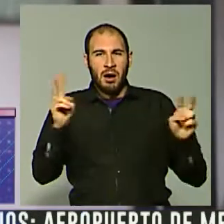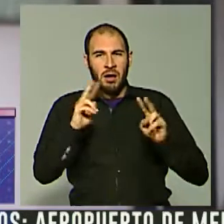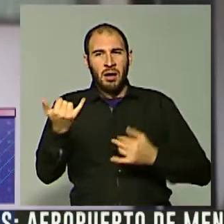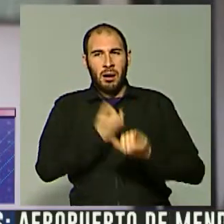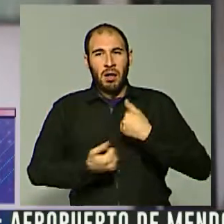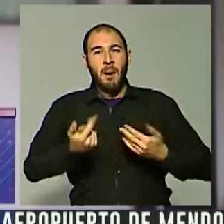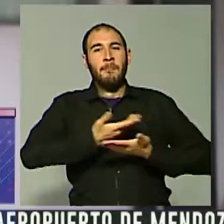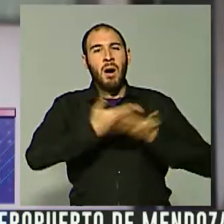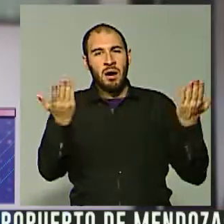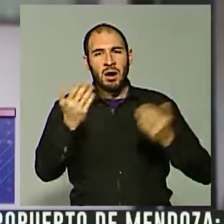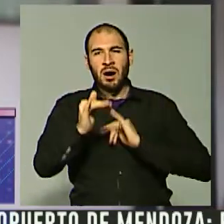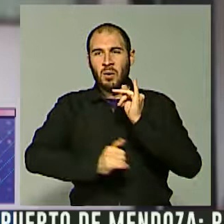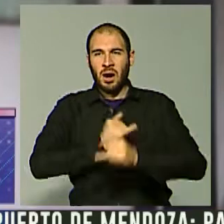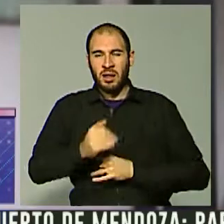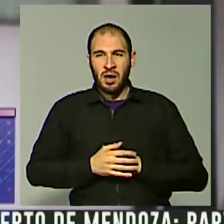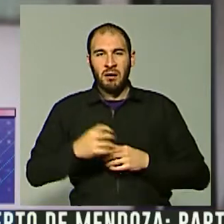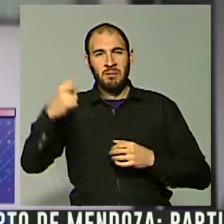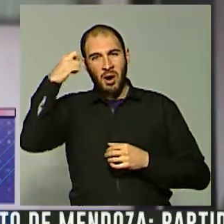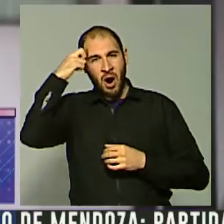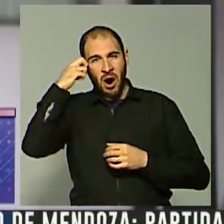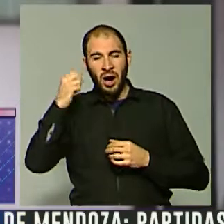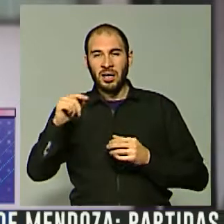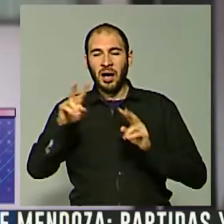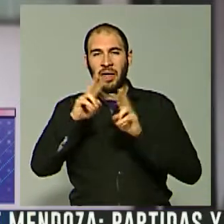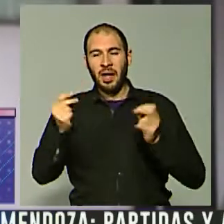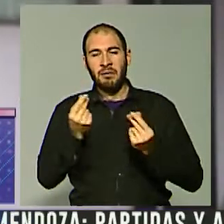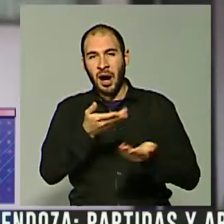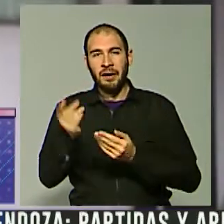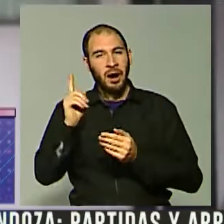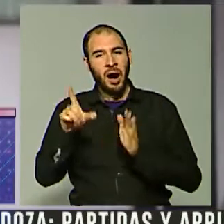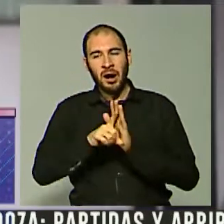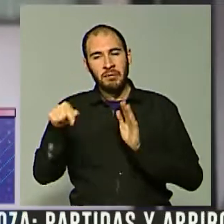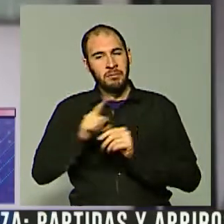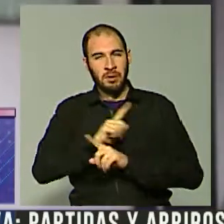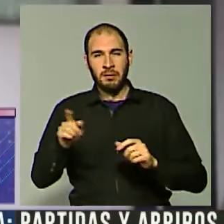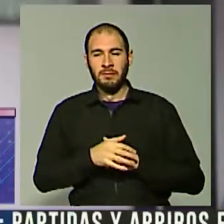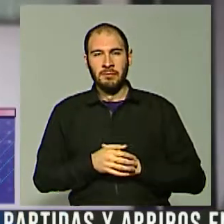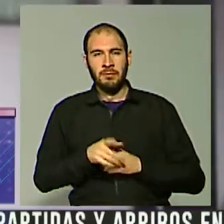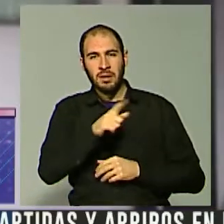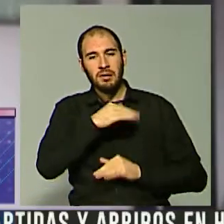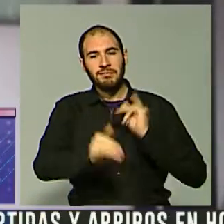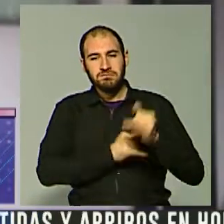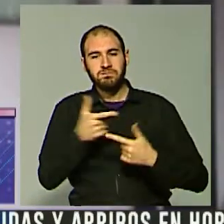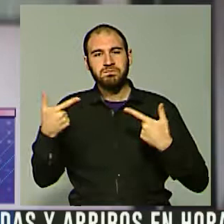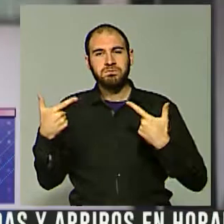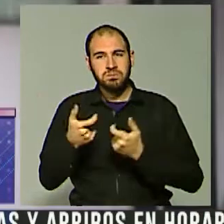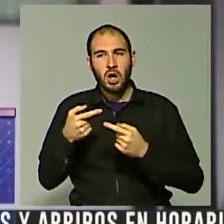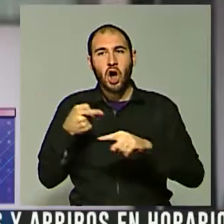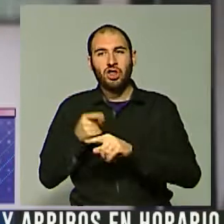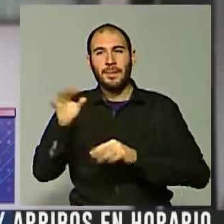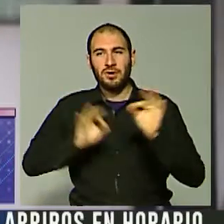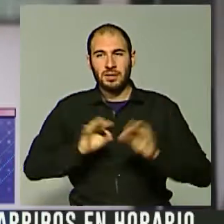dijeron públicamente que el Congreso no debe legislar sobre las tarifas y se han manifestado en contra del